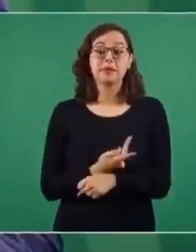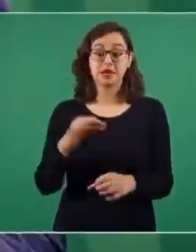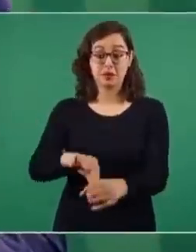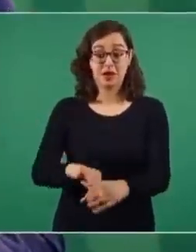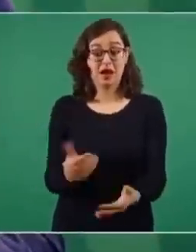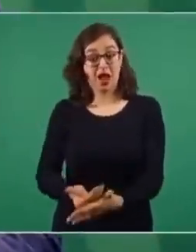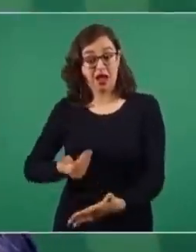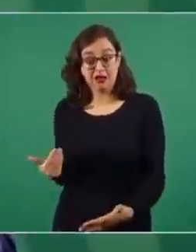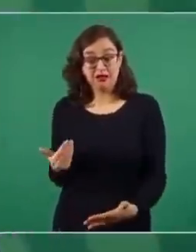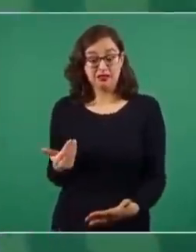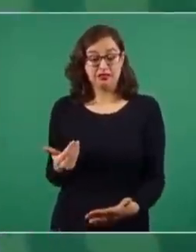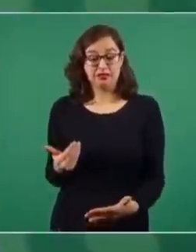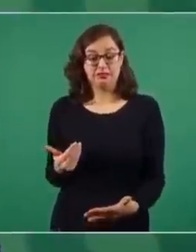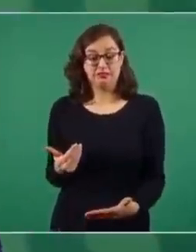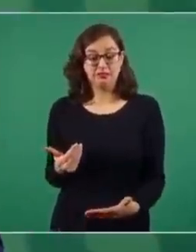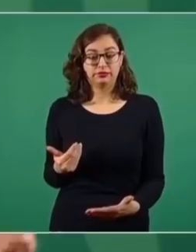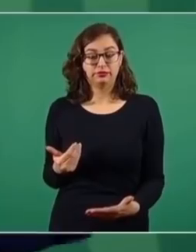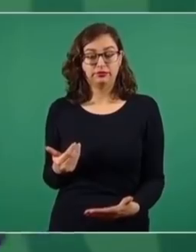de esa elección,